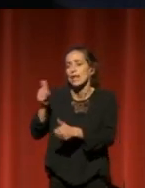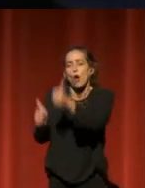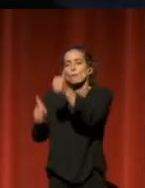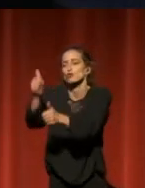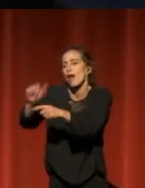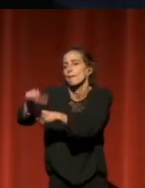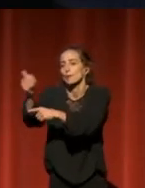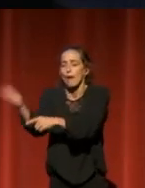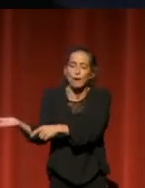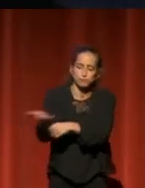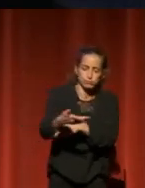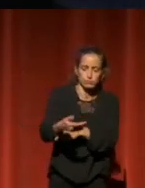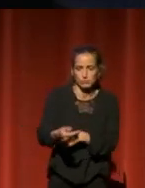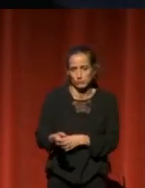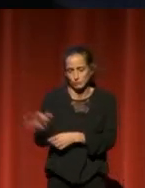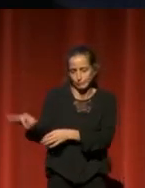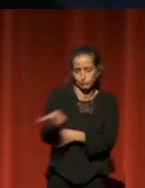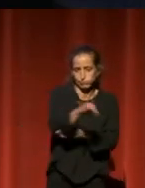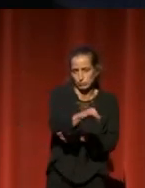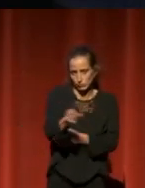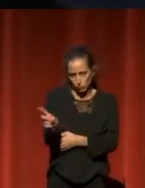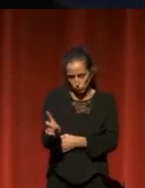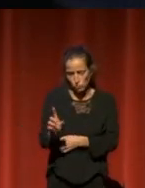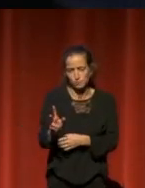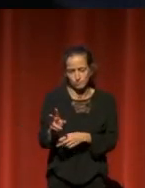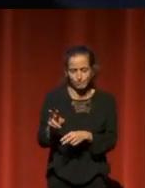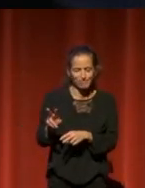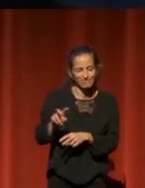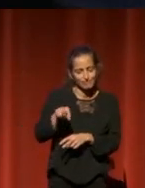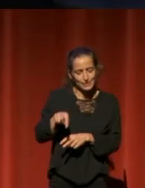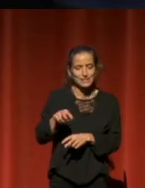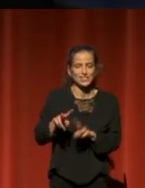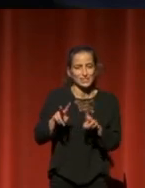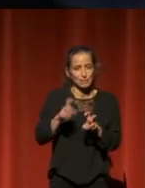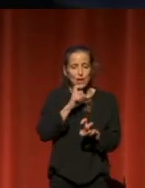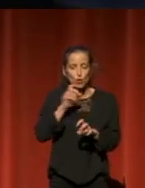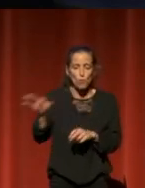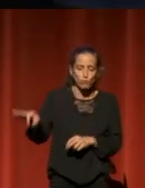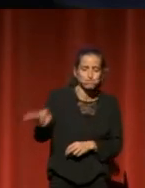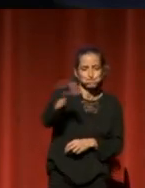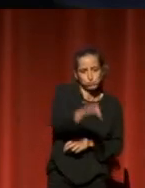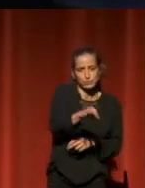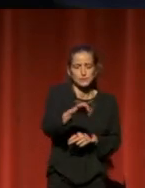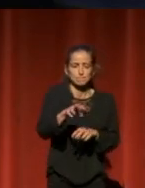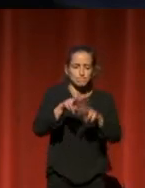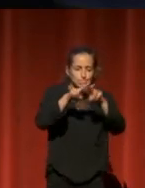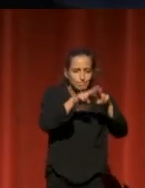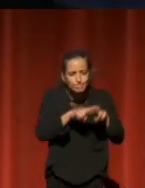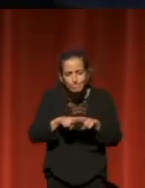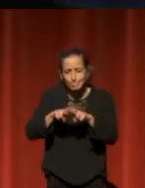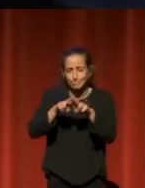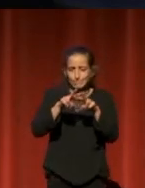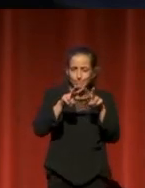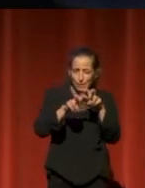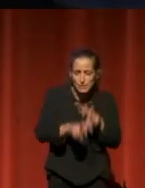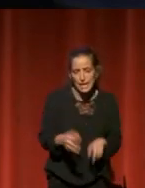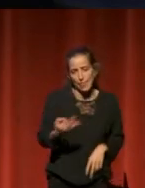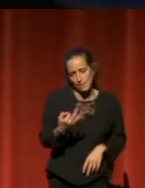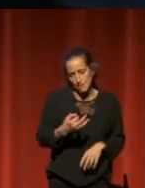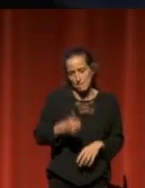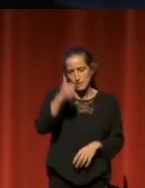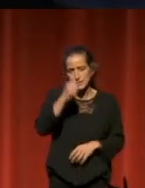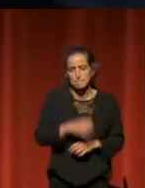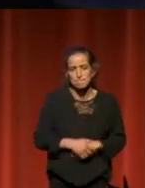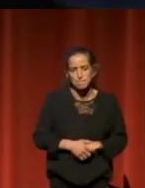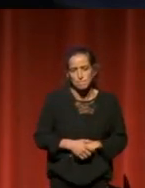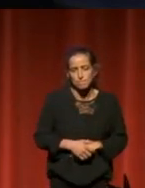que revisar. Yo creo que incluso ahí es difícil, ¿no? Pero habría que consensuar también